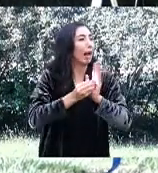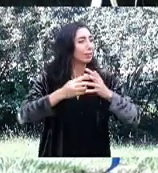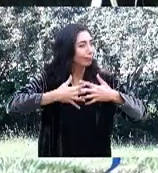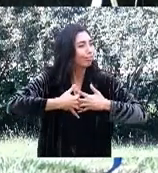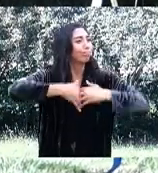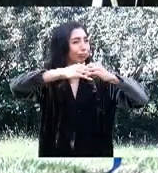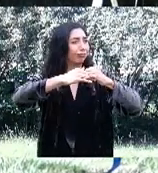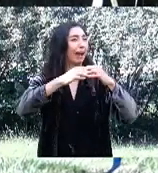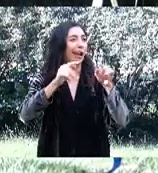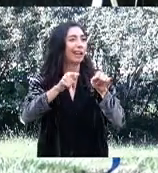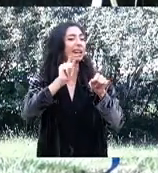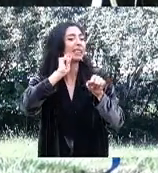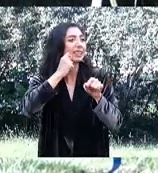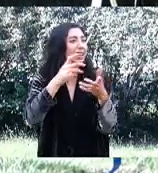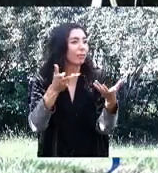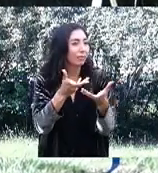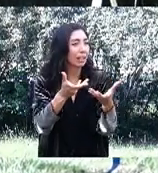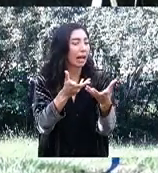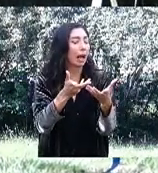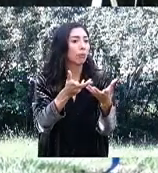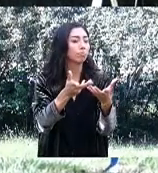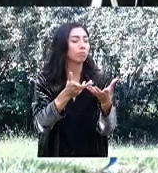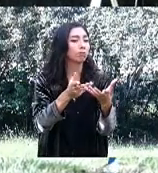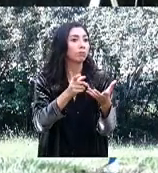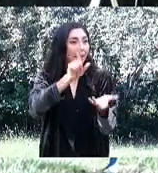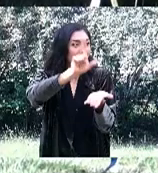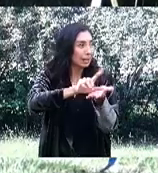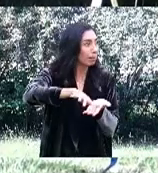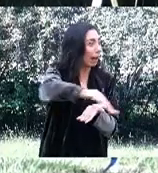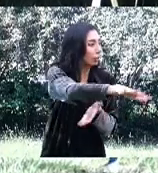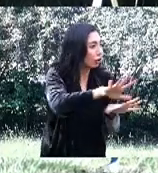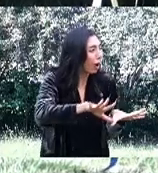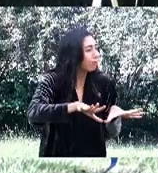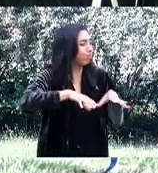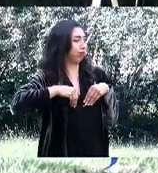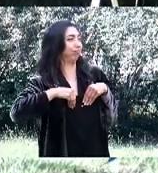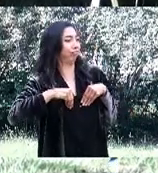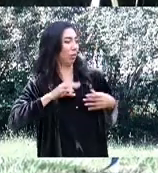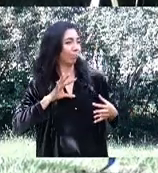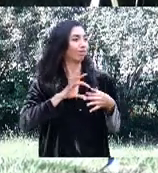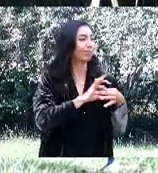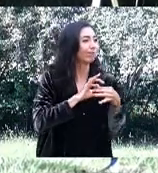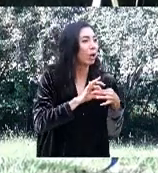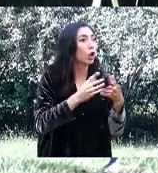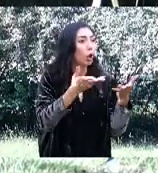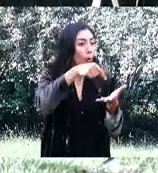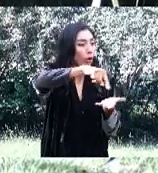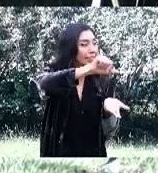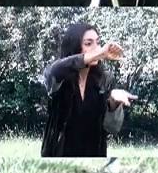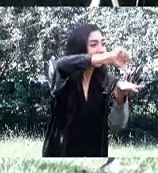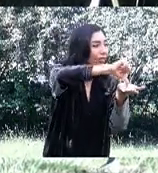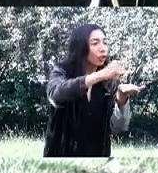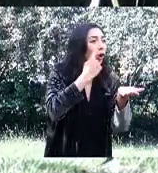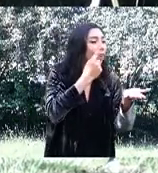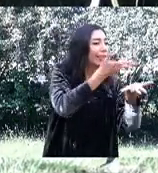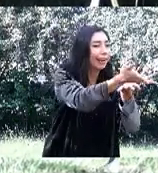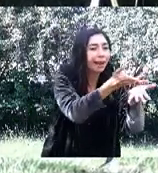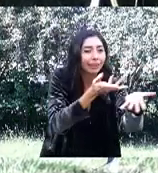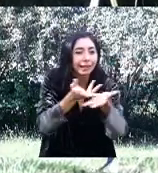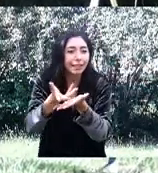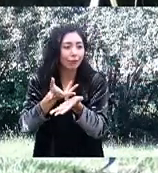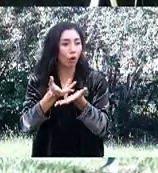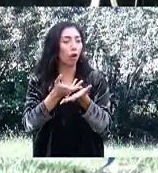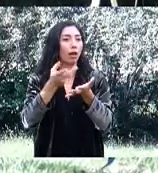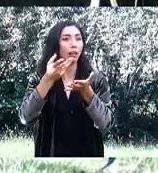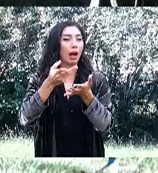que significa la construcción de sentido de este espacio Cómo justamente este centro interactivo de los conocimientos que tiene estos